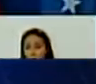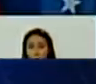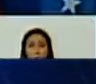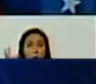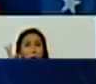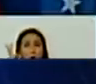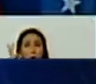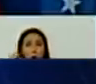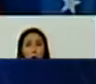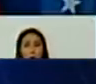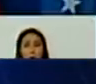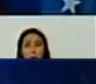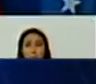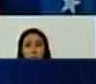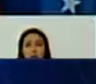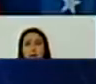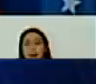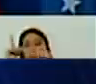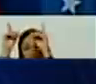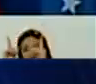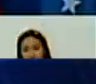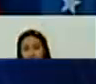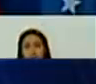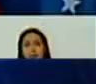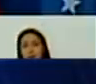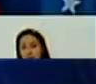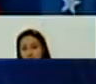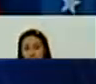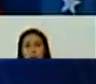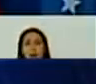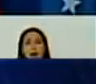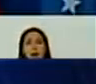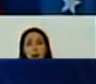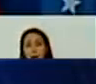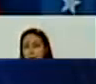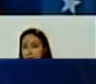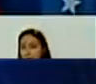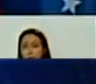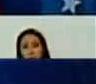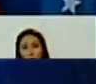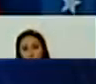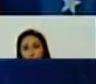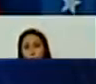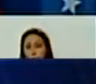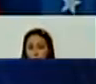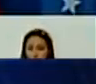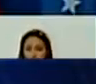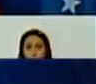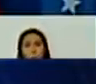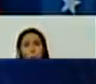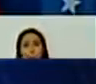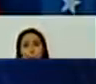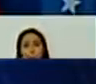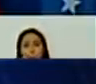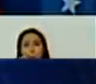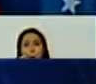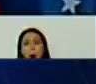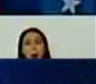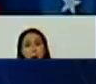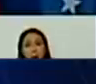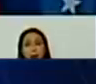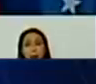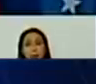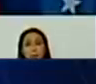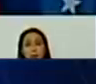Mérida, decide decretar sentencia absolutoria a favor de los referidos ciudadanos, otorgándole la